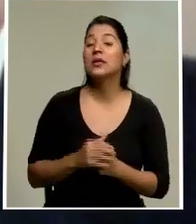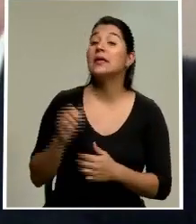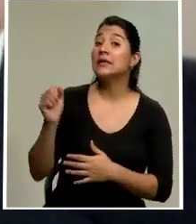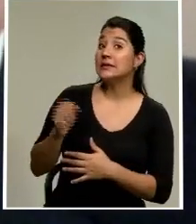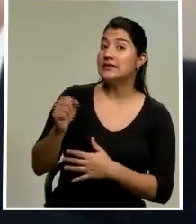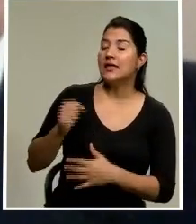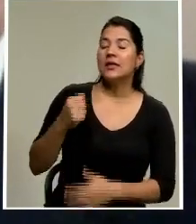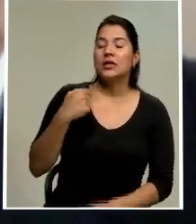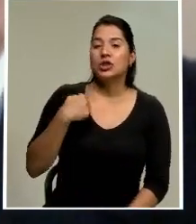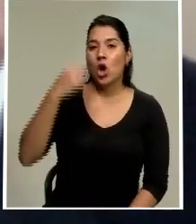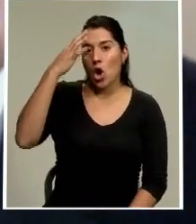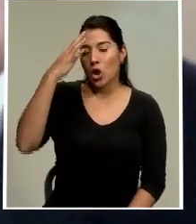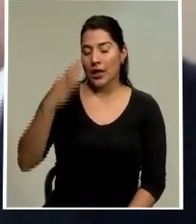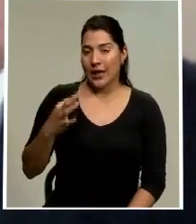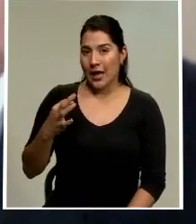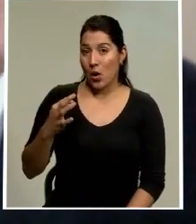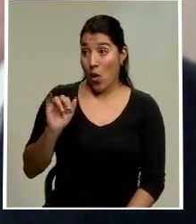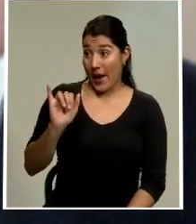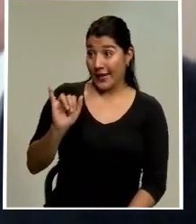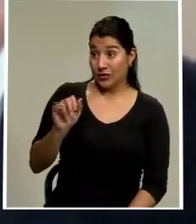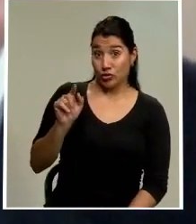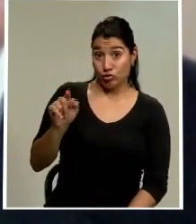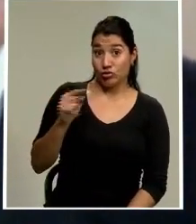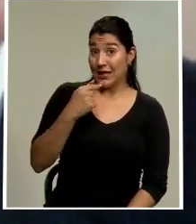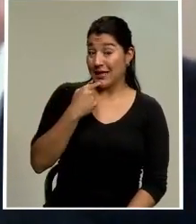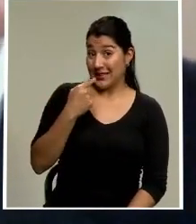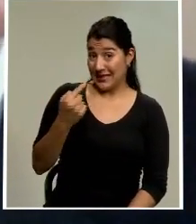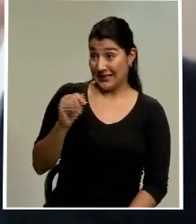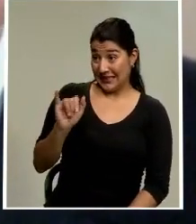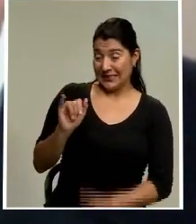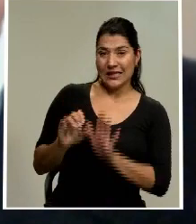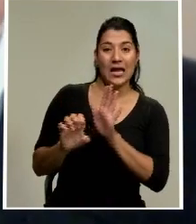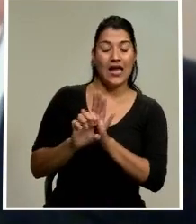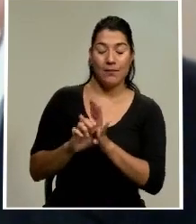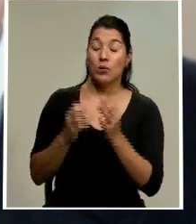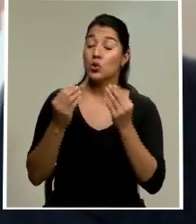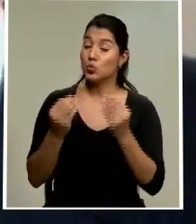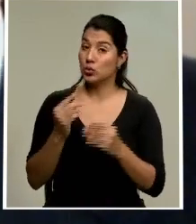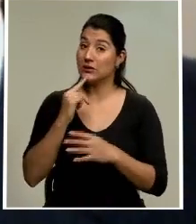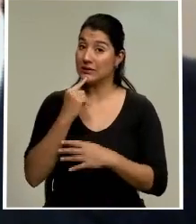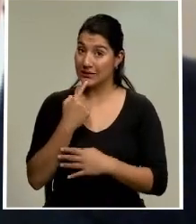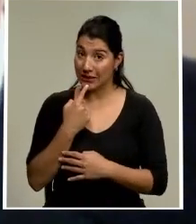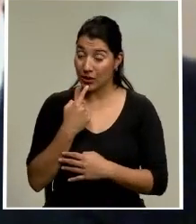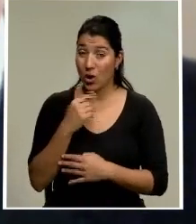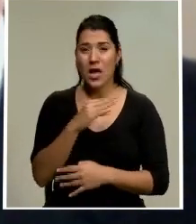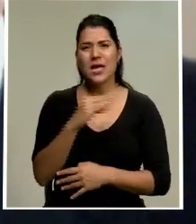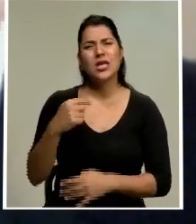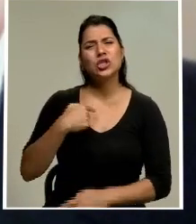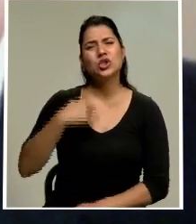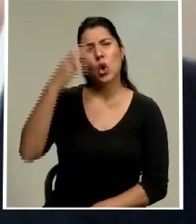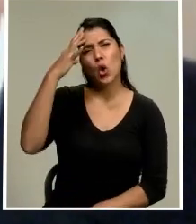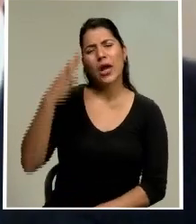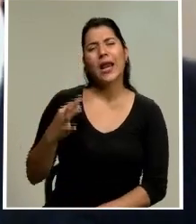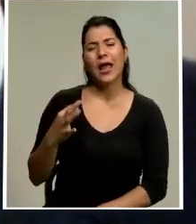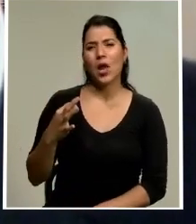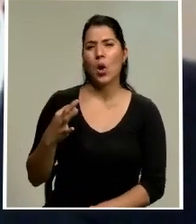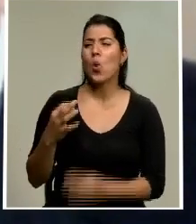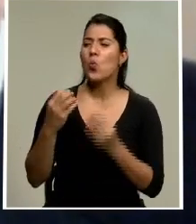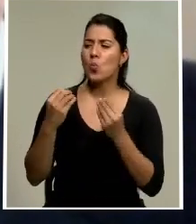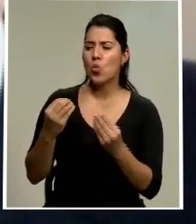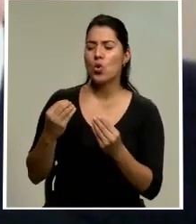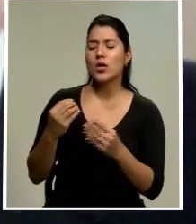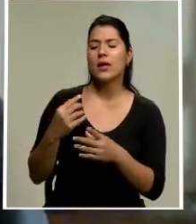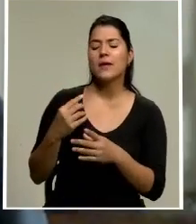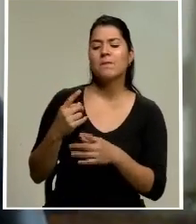Efectivamente, creo que lo que usted muestra es un caso sumamente grave y considero muy conveniente, muy